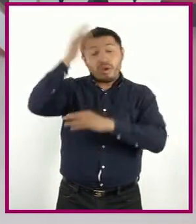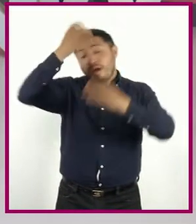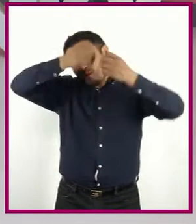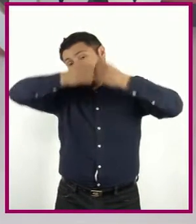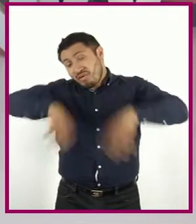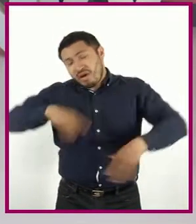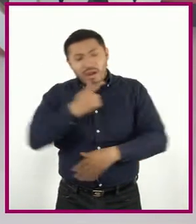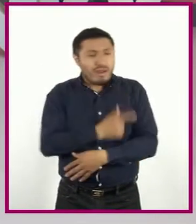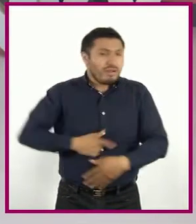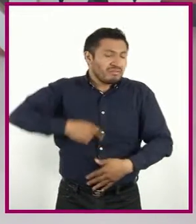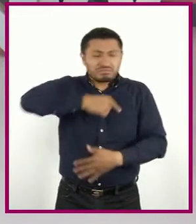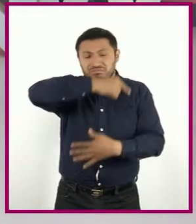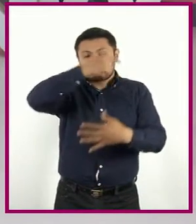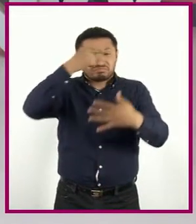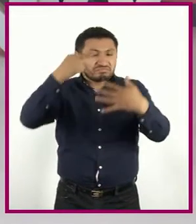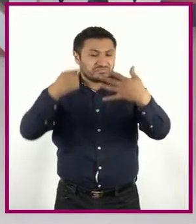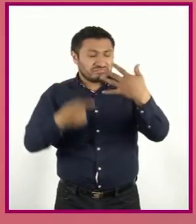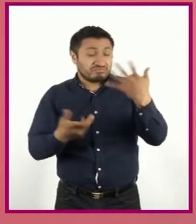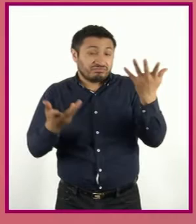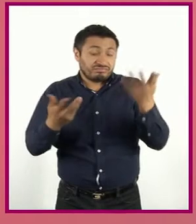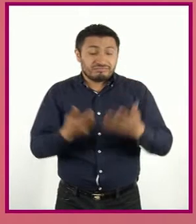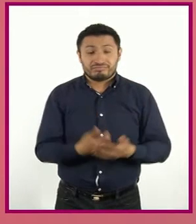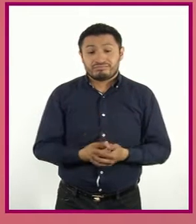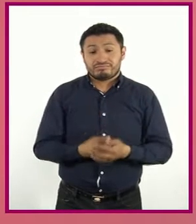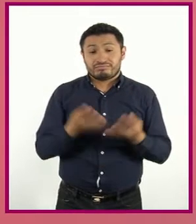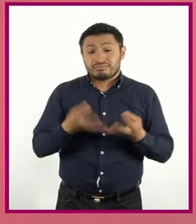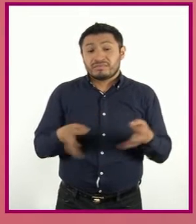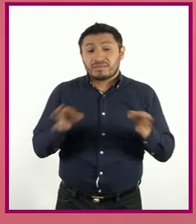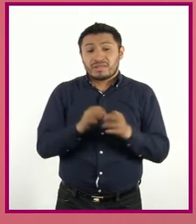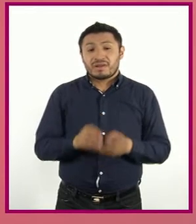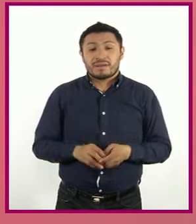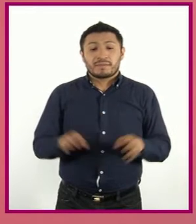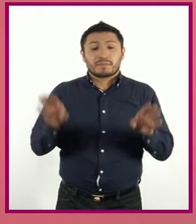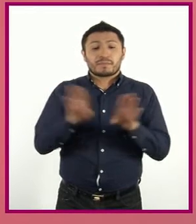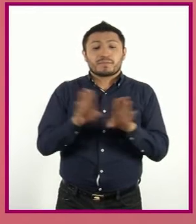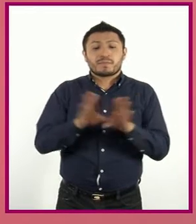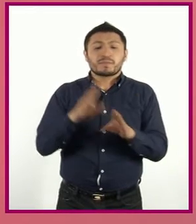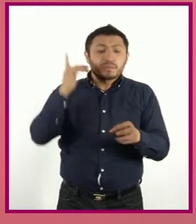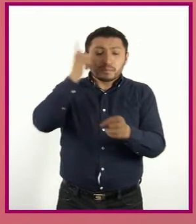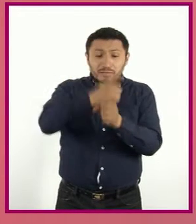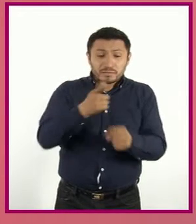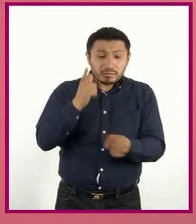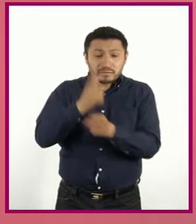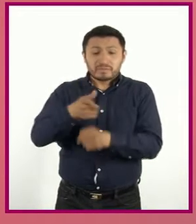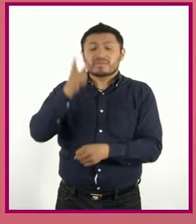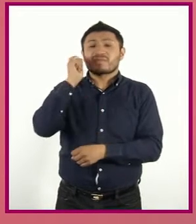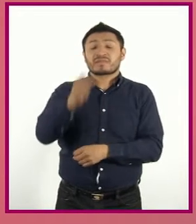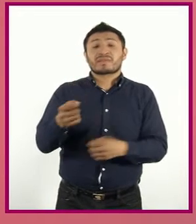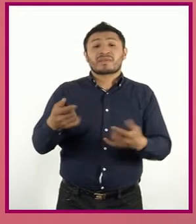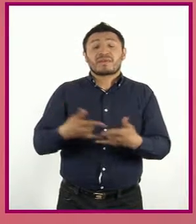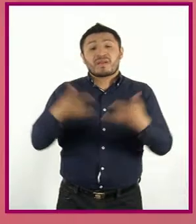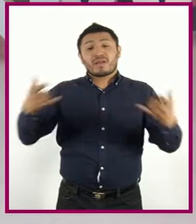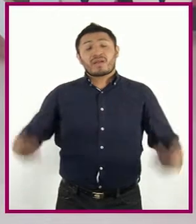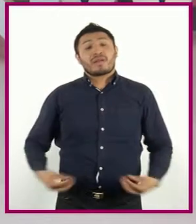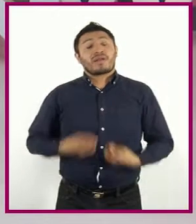u otros acontecimientos relevantes. ¿Y cómo podemos identificar que es una autobiografía?